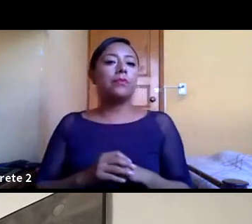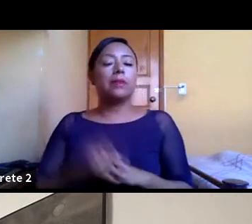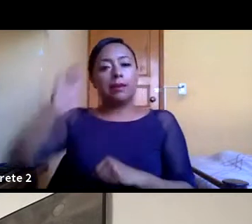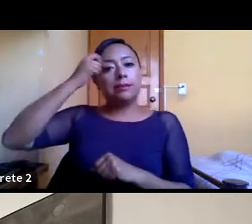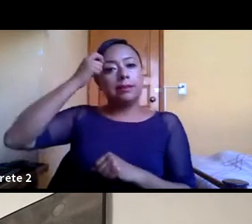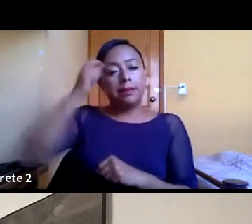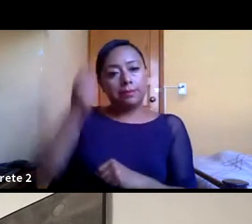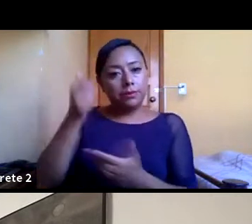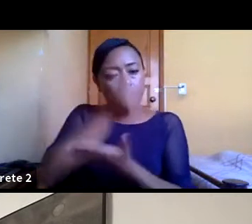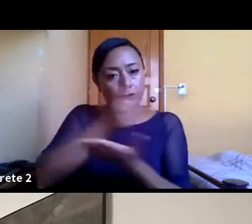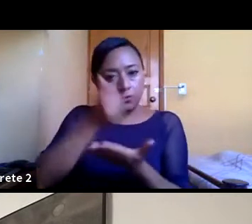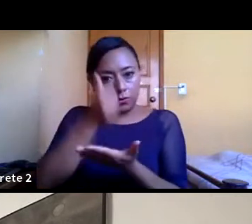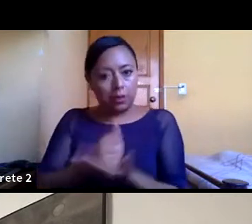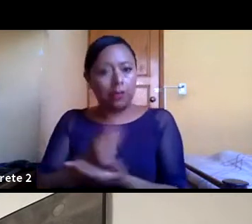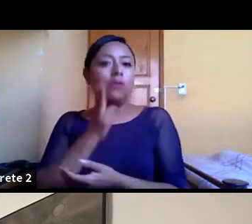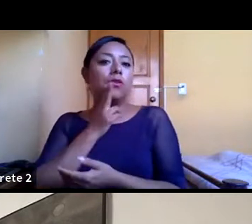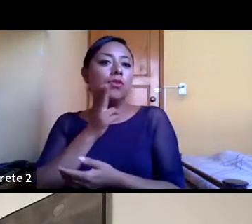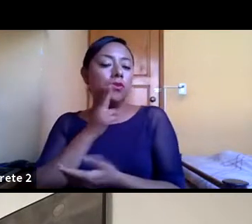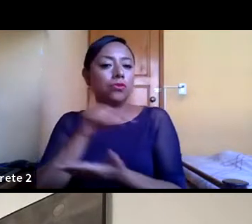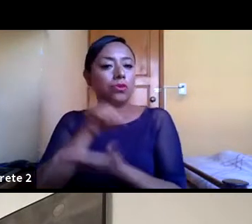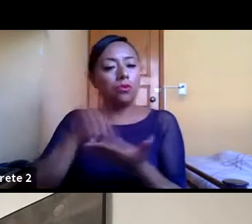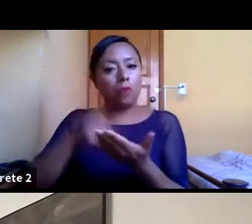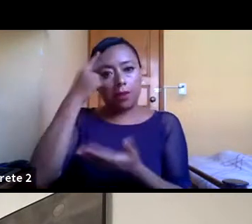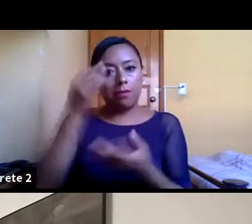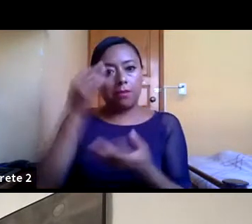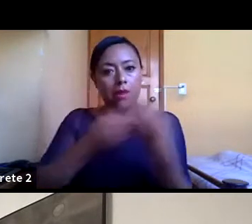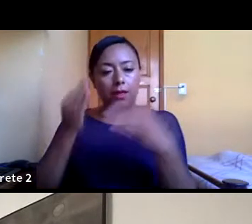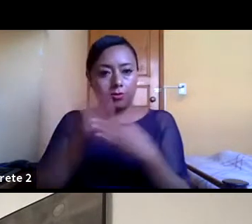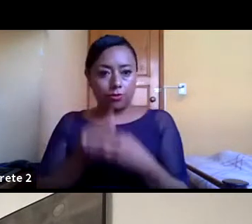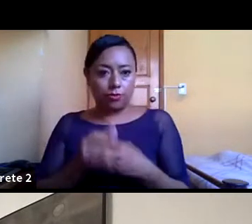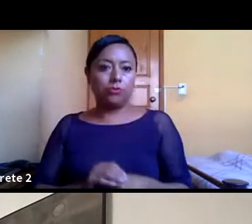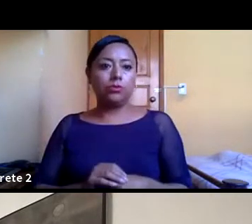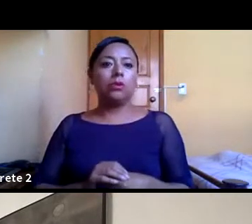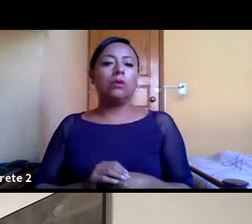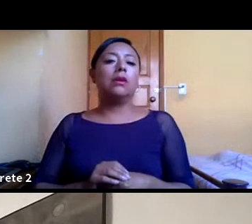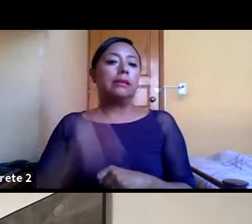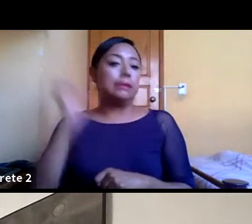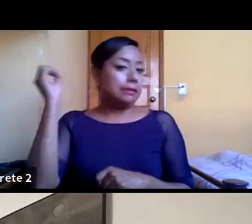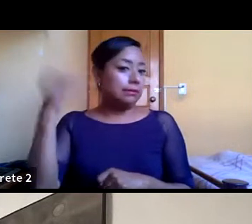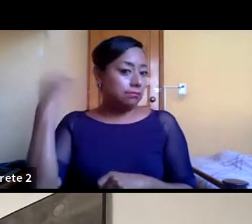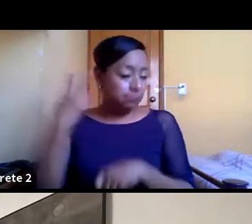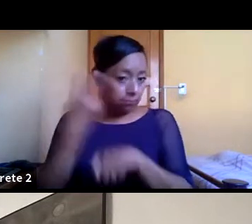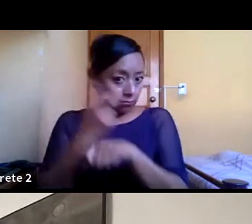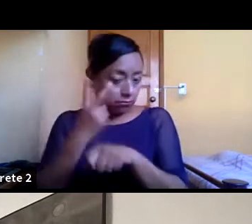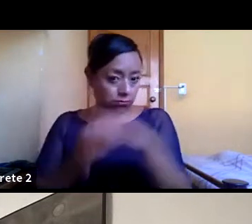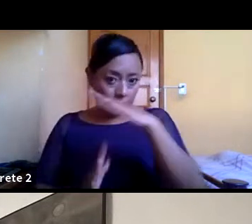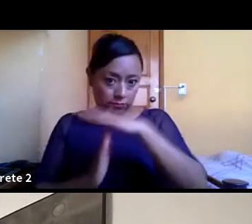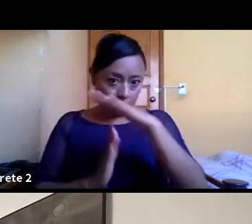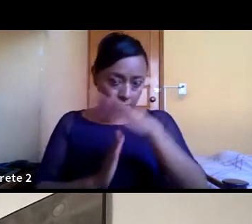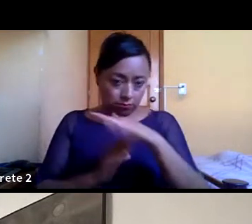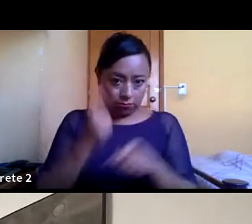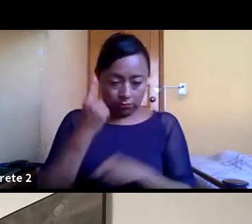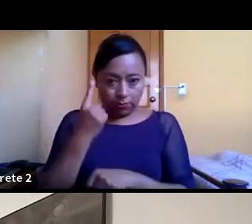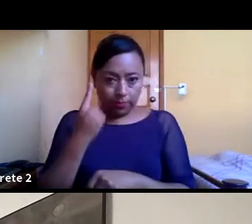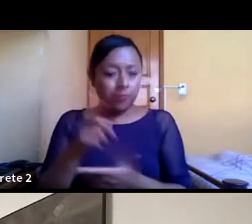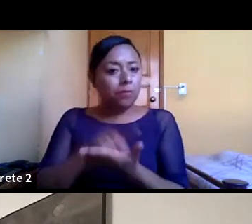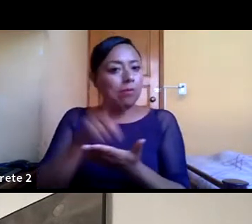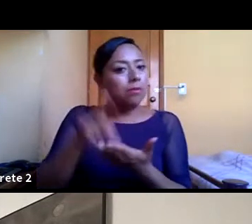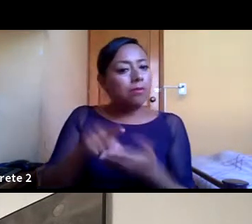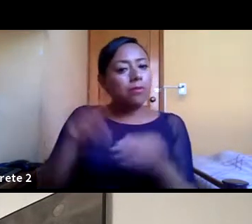espacio público. El segundo foro, en la mesa 1, tendríamos derecho a la movilidad y tiempo